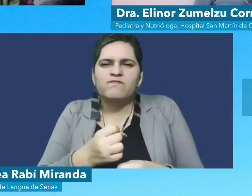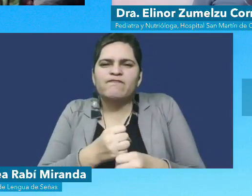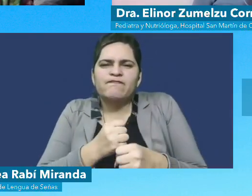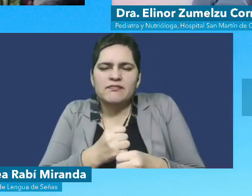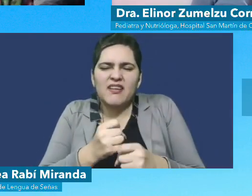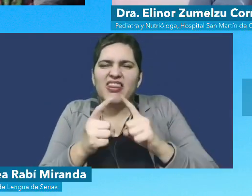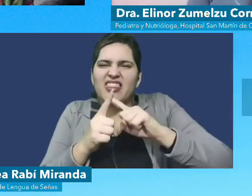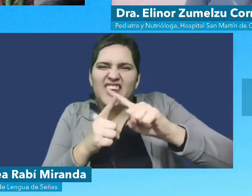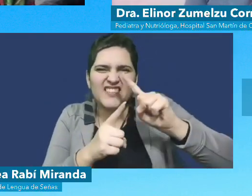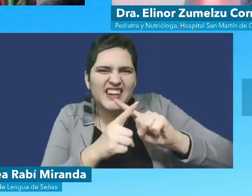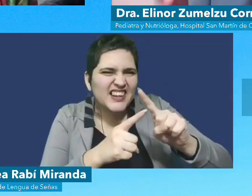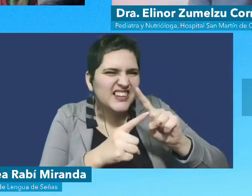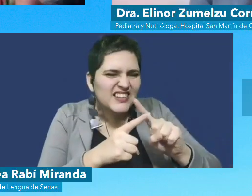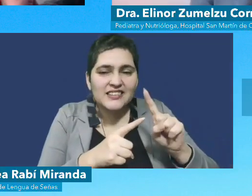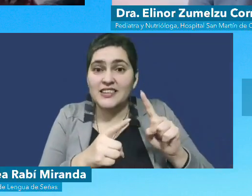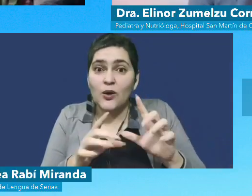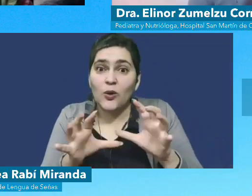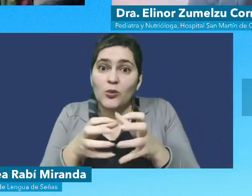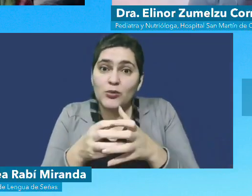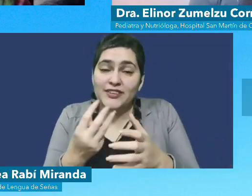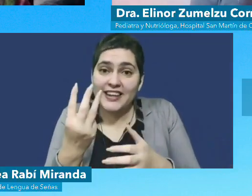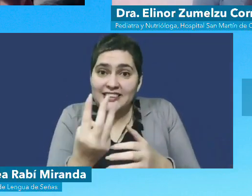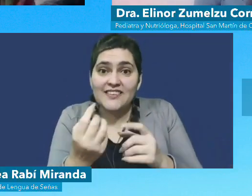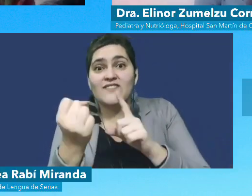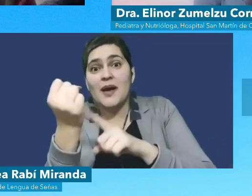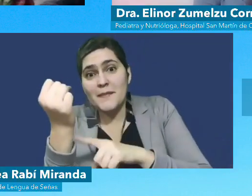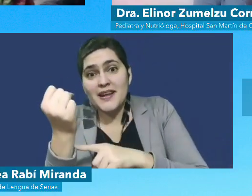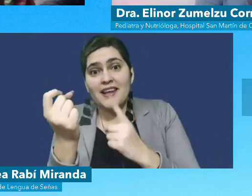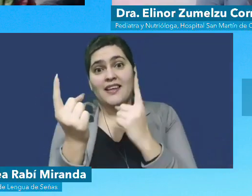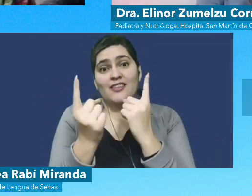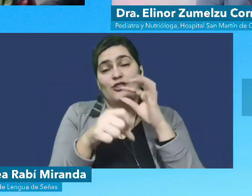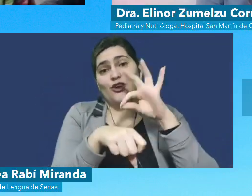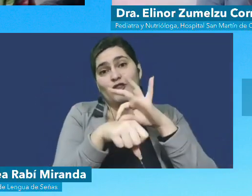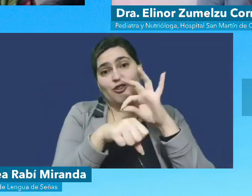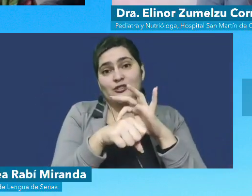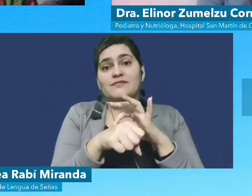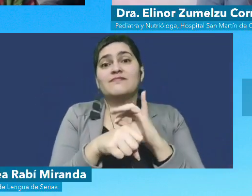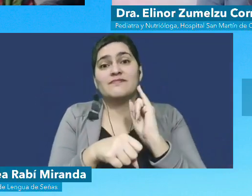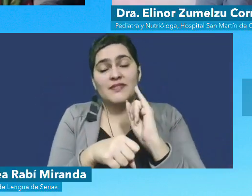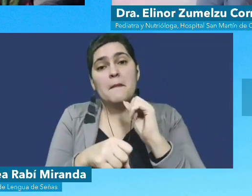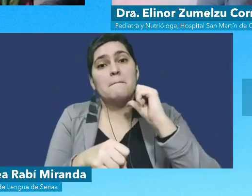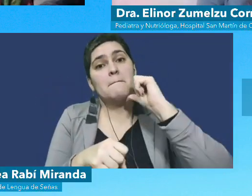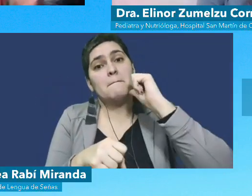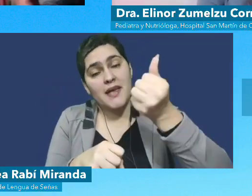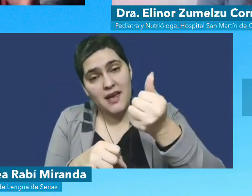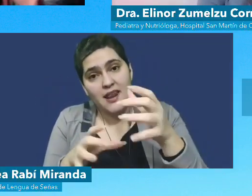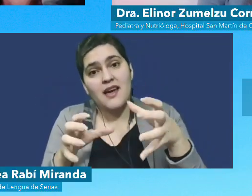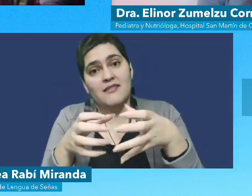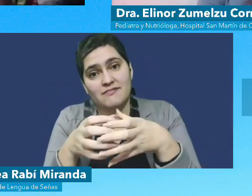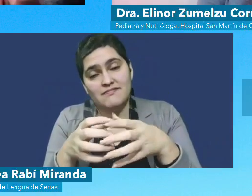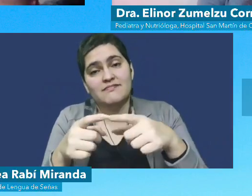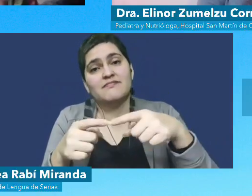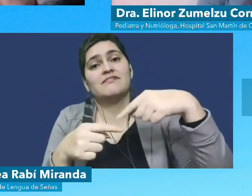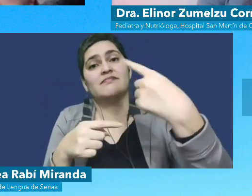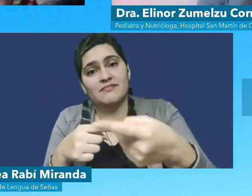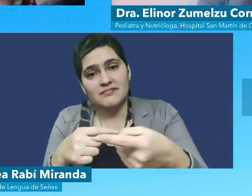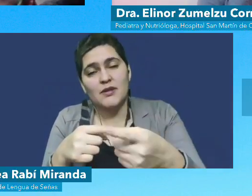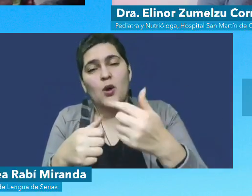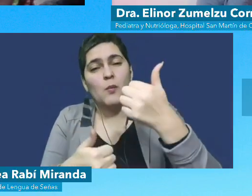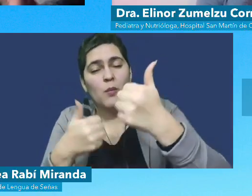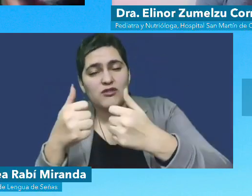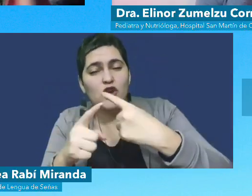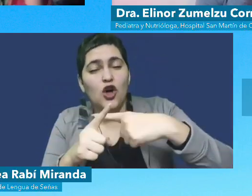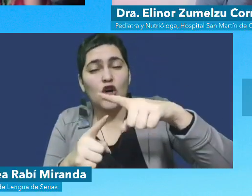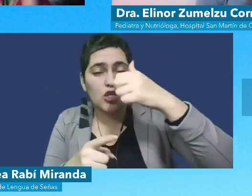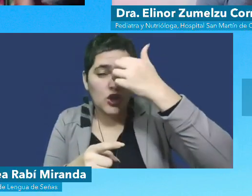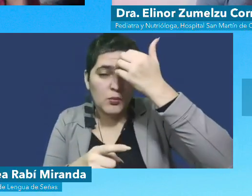trabajo que es de equipo de la familia y uno. Justamente, y por eso mañana y pasado mañana vamos a tener a profesionales de otros ámbitos, ¿cierto?, que nos van a